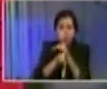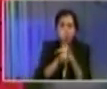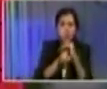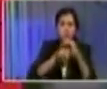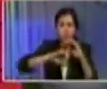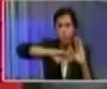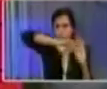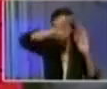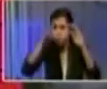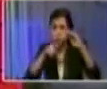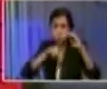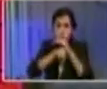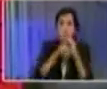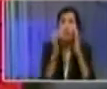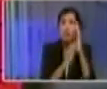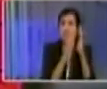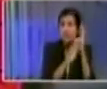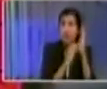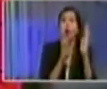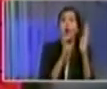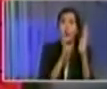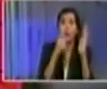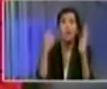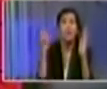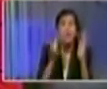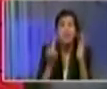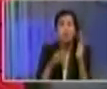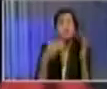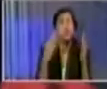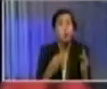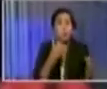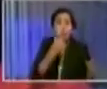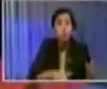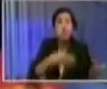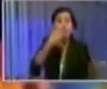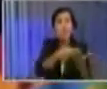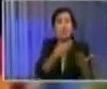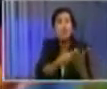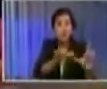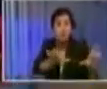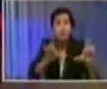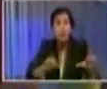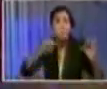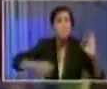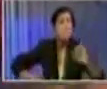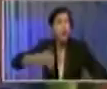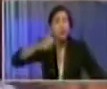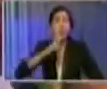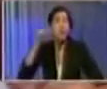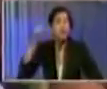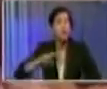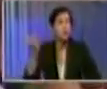oro más grandes del mundo muy pronto. Las reservas de cobre,